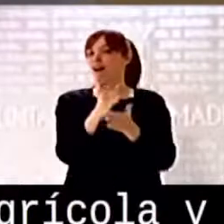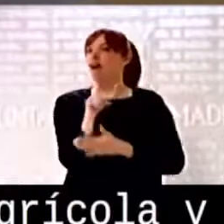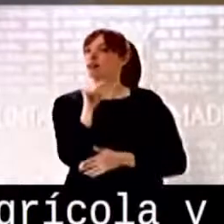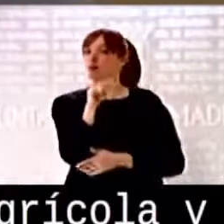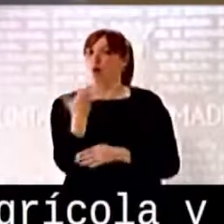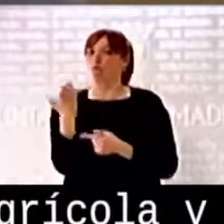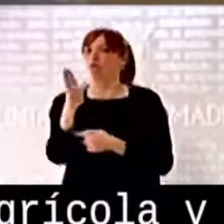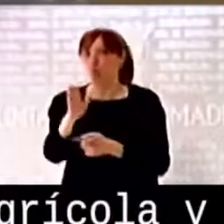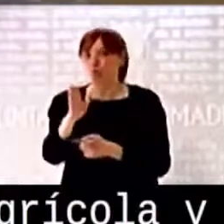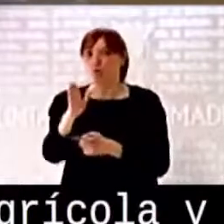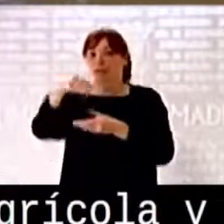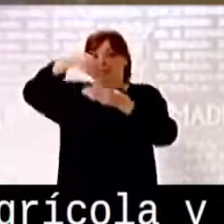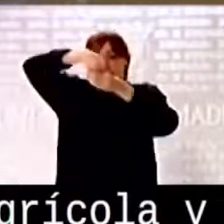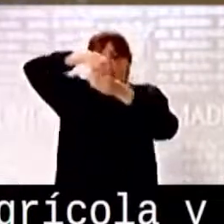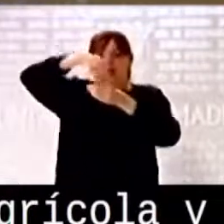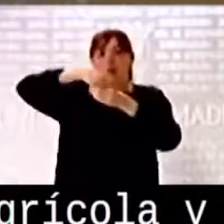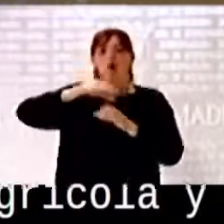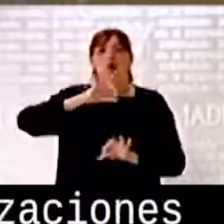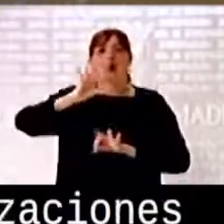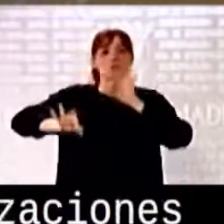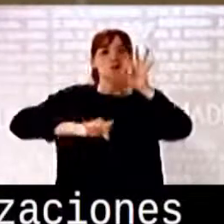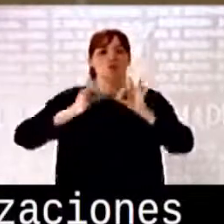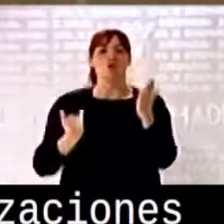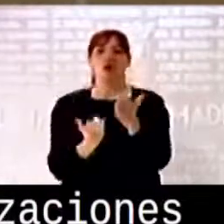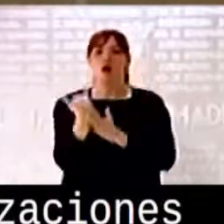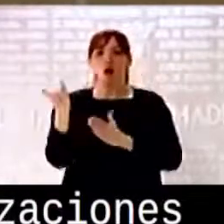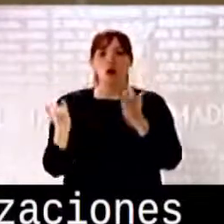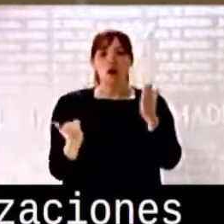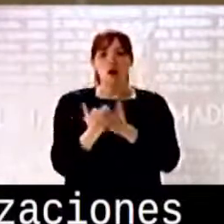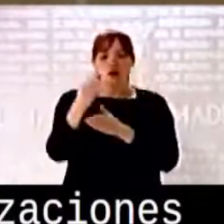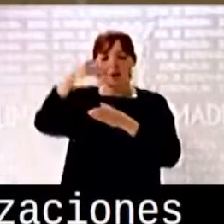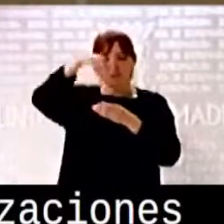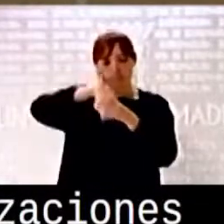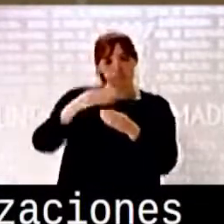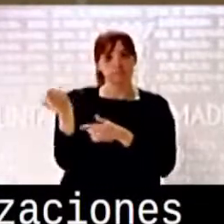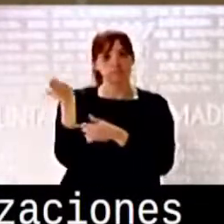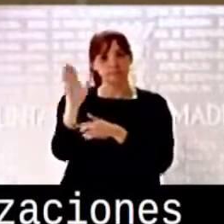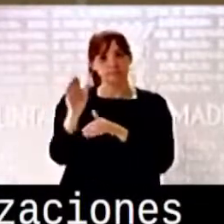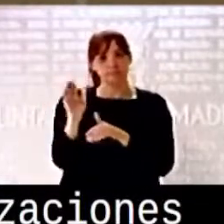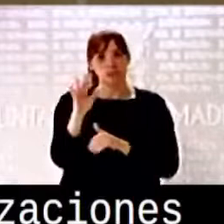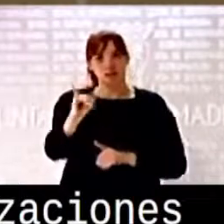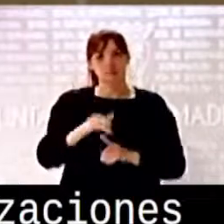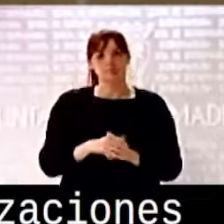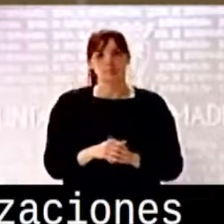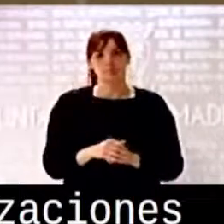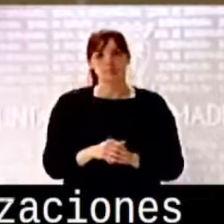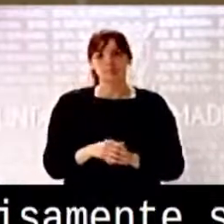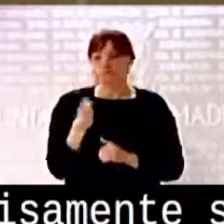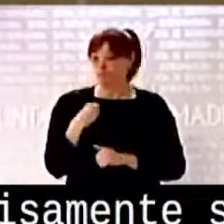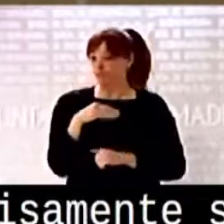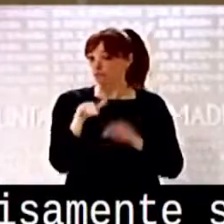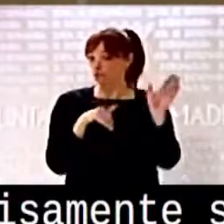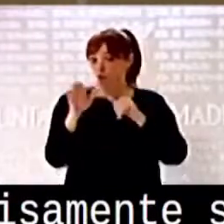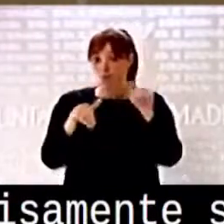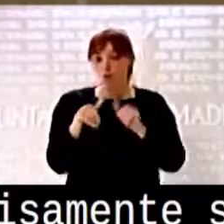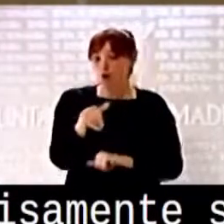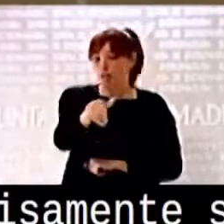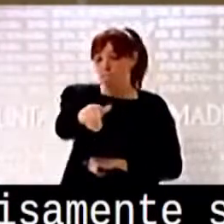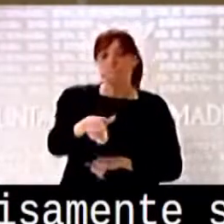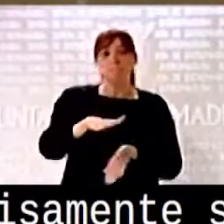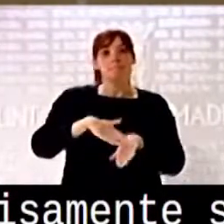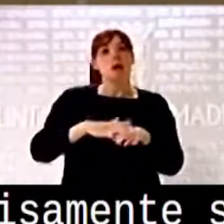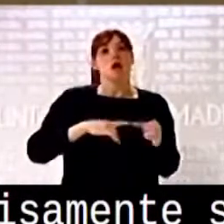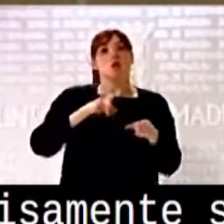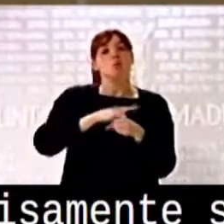están precisamente las organizaciones agrarias con representación y precisamente se va a convocar para